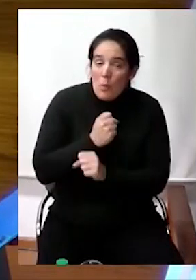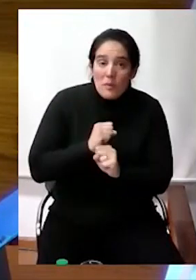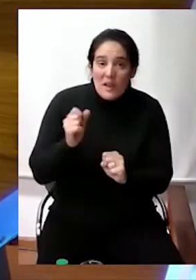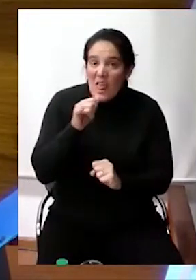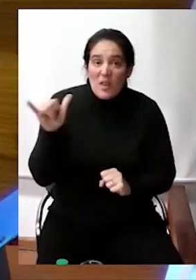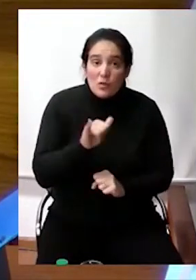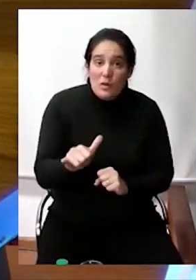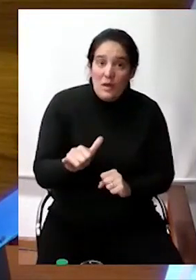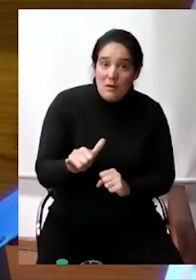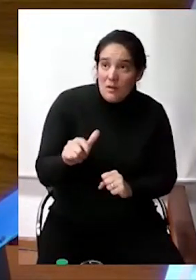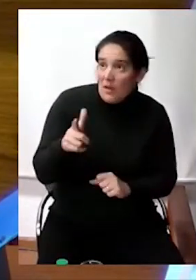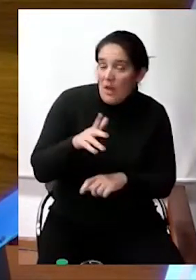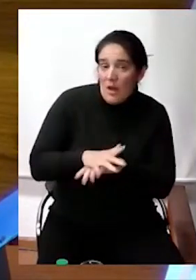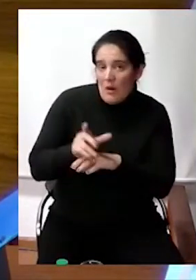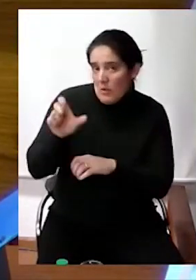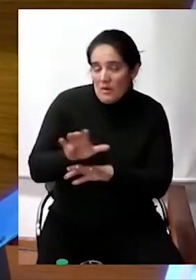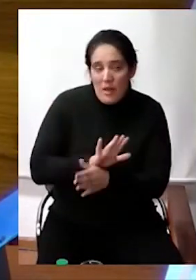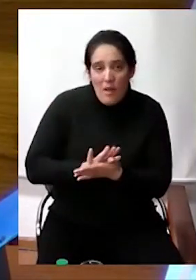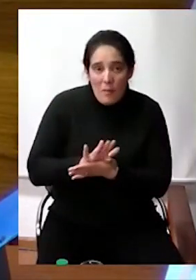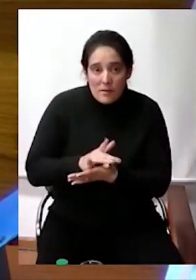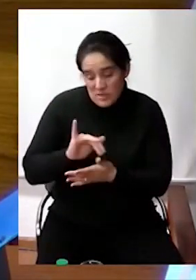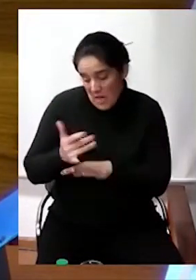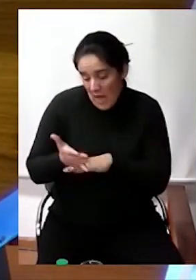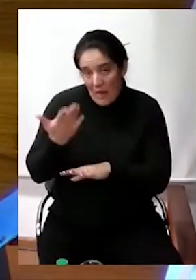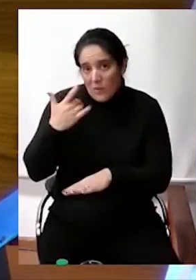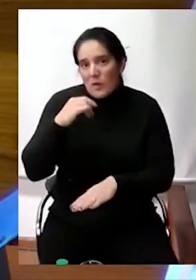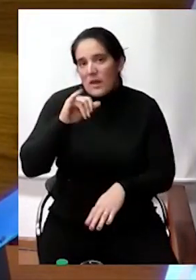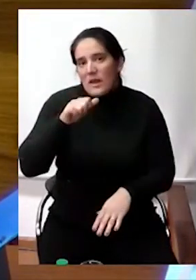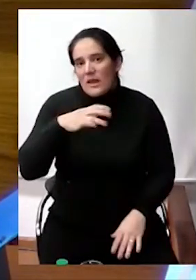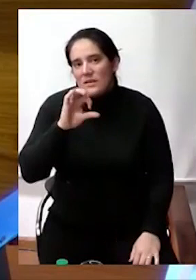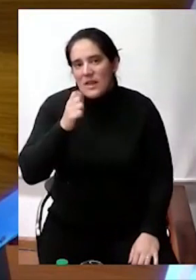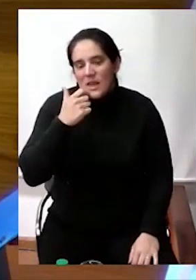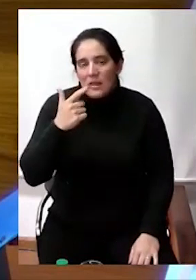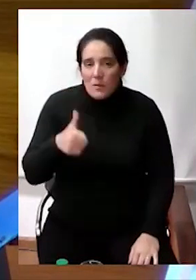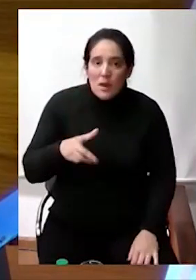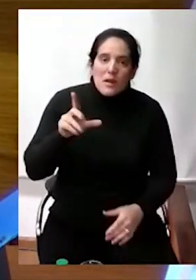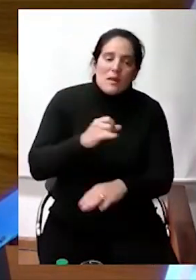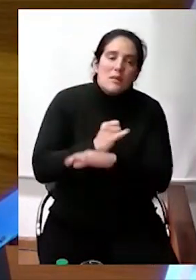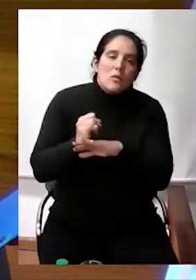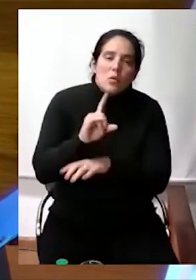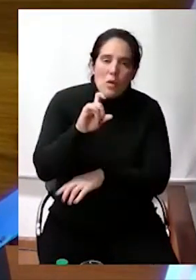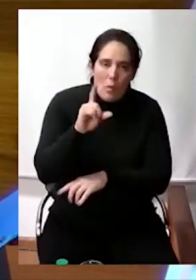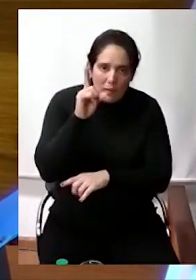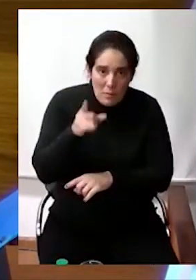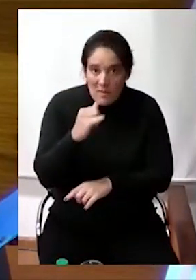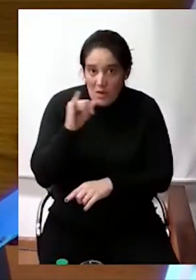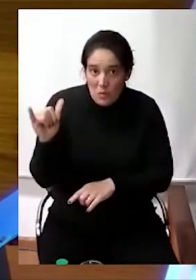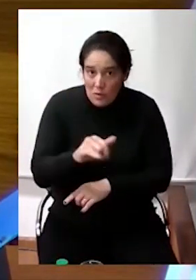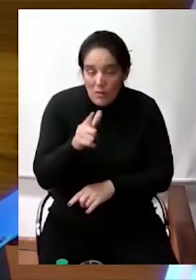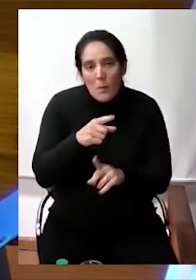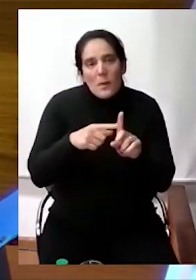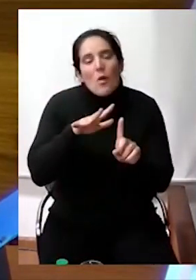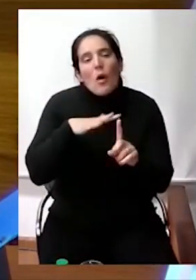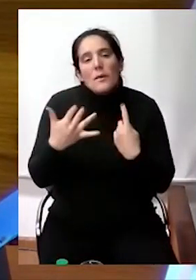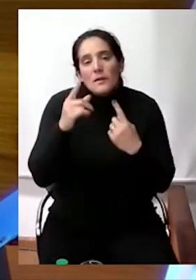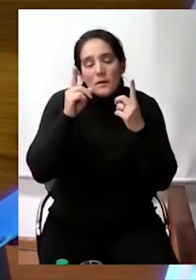denunciar al organismo público que tiene competencia lo hemos hecho en dinacea lo hemos hecho en hidrografía lo hemos hecho en el Ministerio de ambiente lo